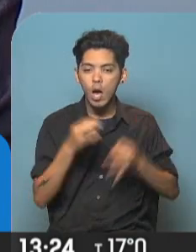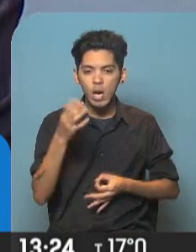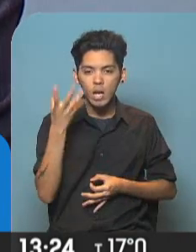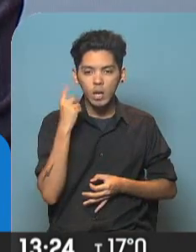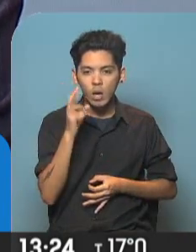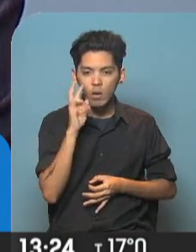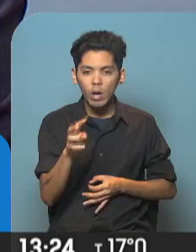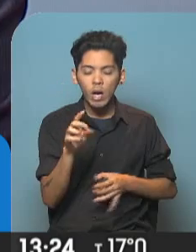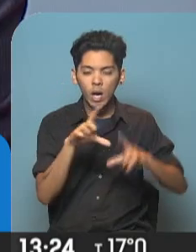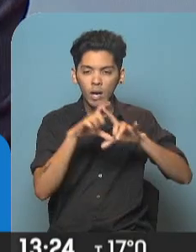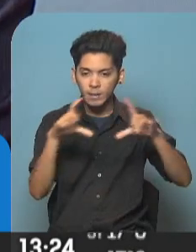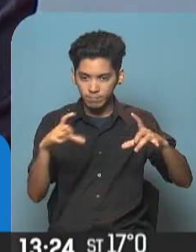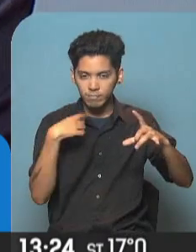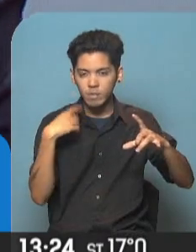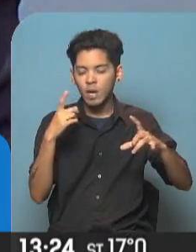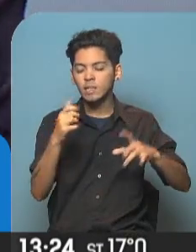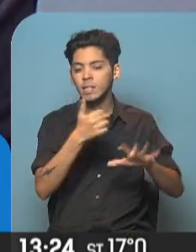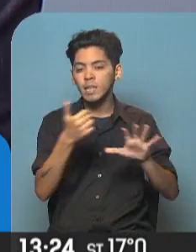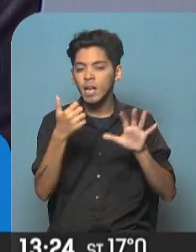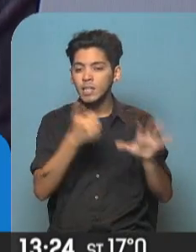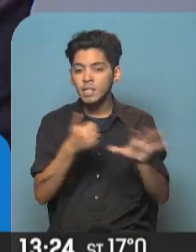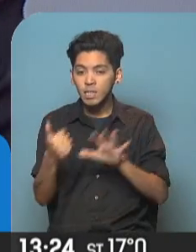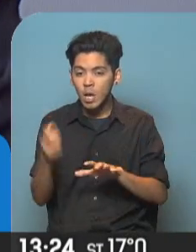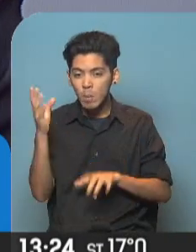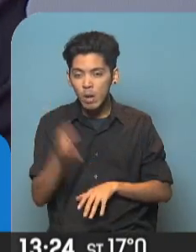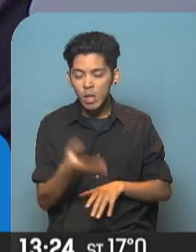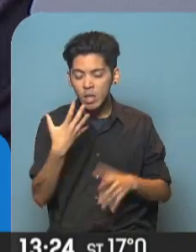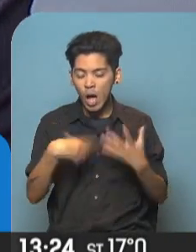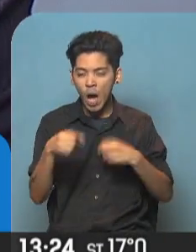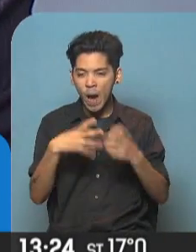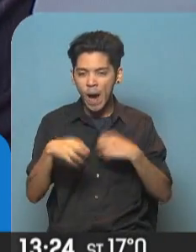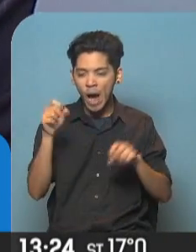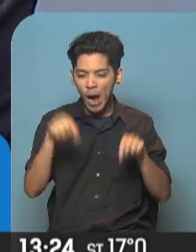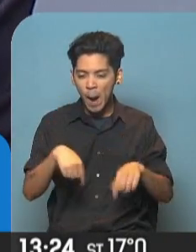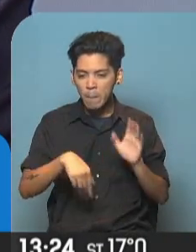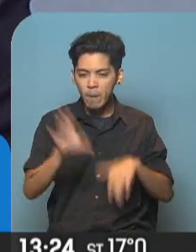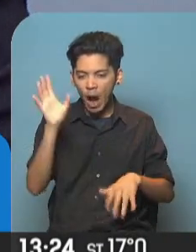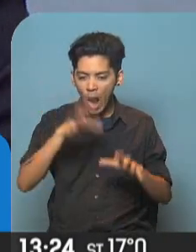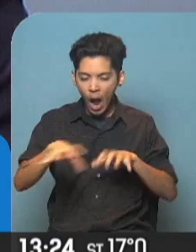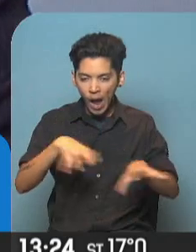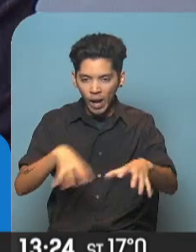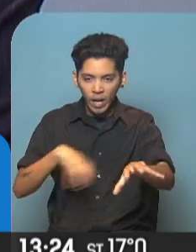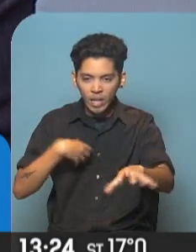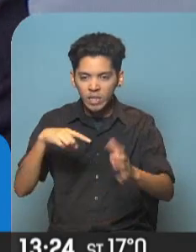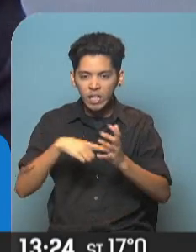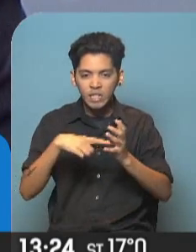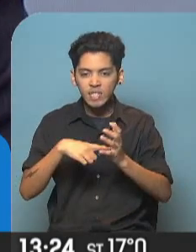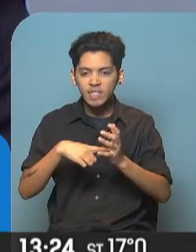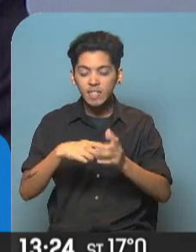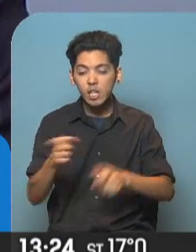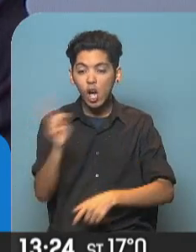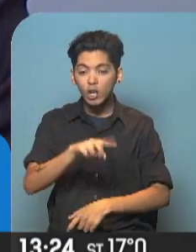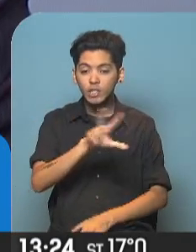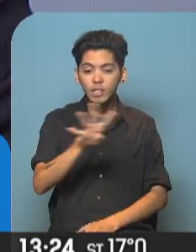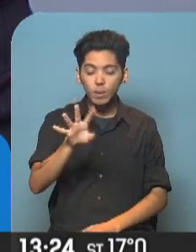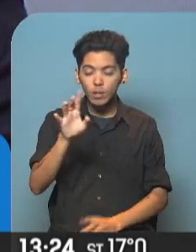que el 66% de los médicos están distribuidos dentro de lo que es Capital Federal y Gran Buenos Aires, y que el resto, el